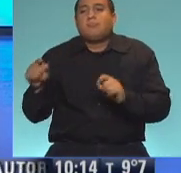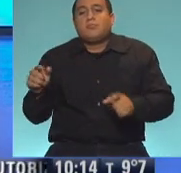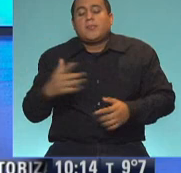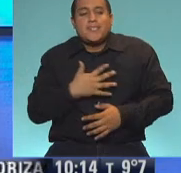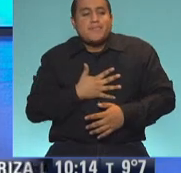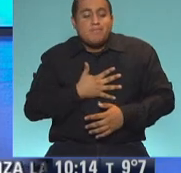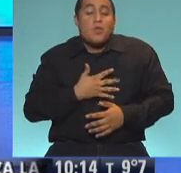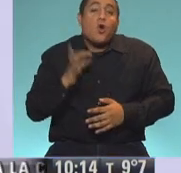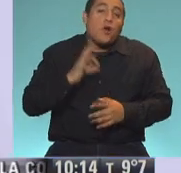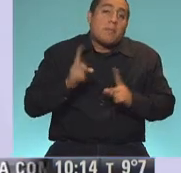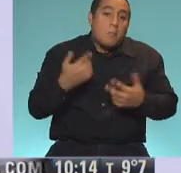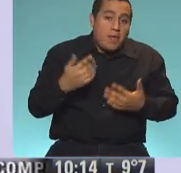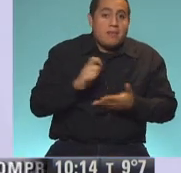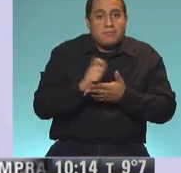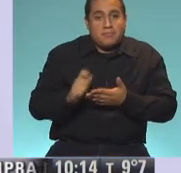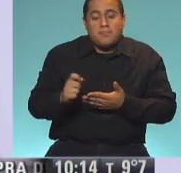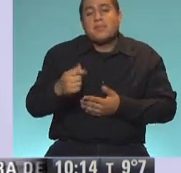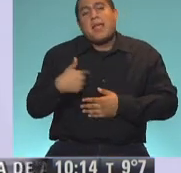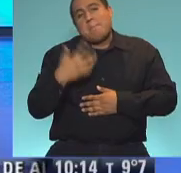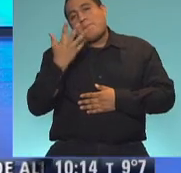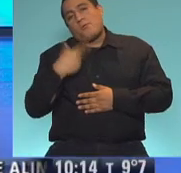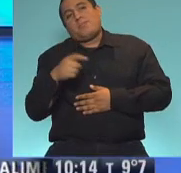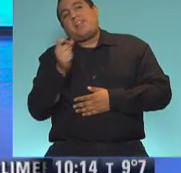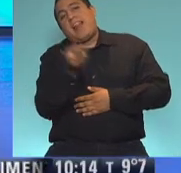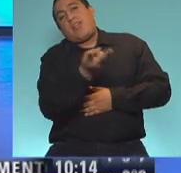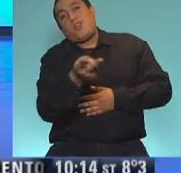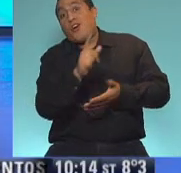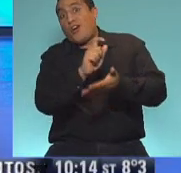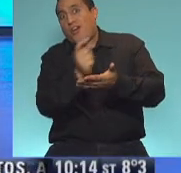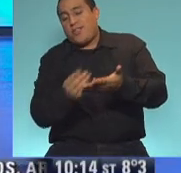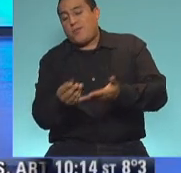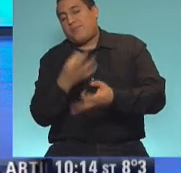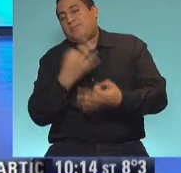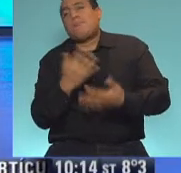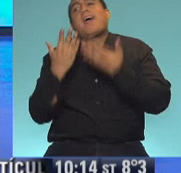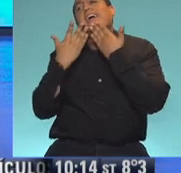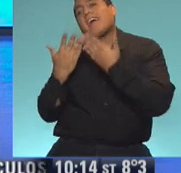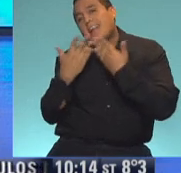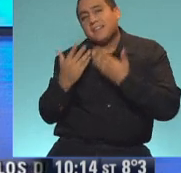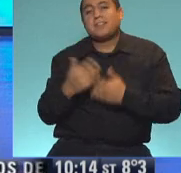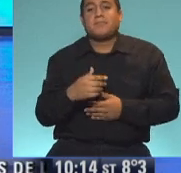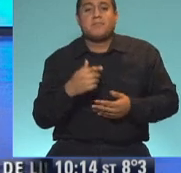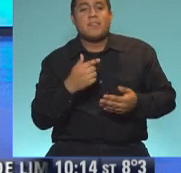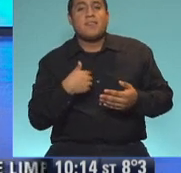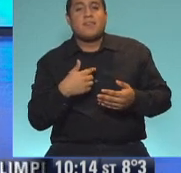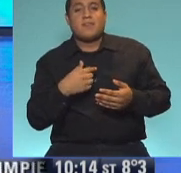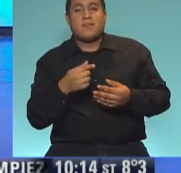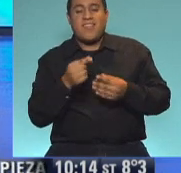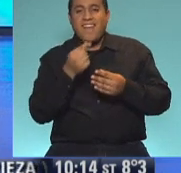siente y como le sale. Y le quiero decir que me gustaron mucho los ratones Pérez de ustedes dos. Hermosísimos. Muchas gracias. El mío tiene el diente en la